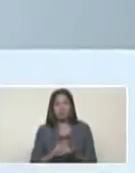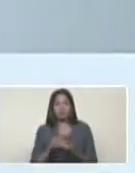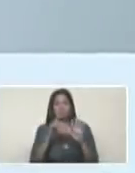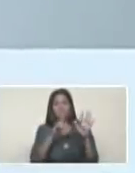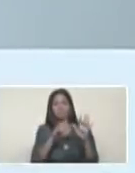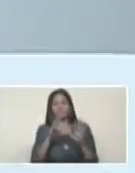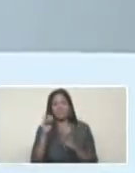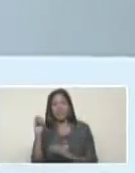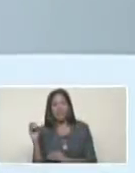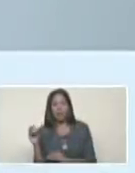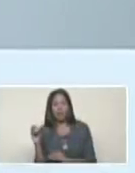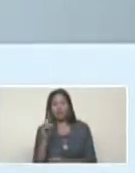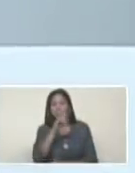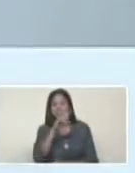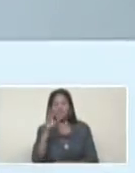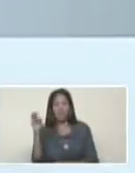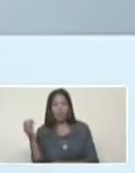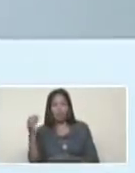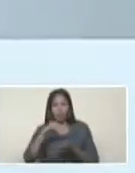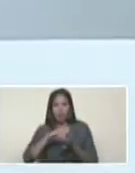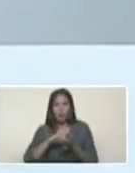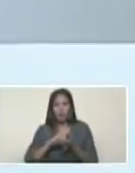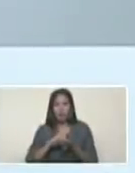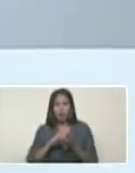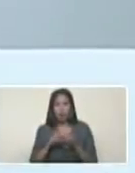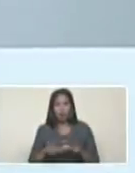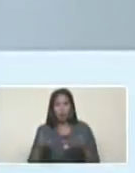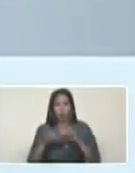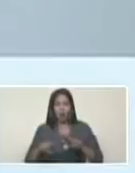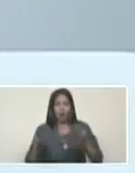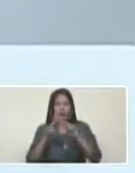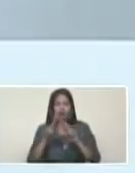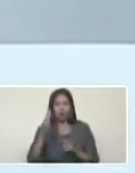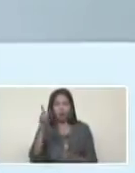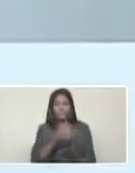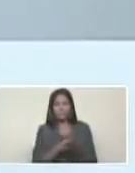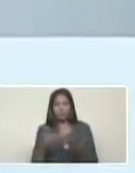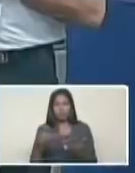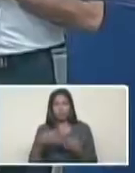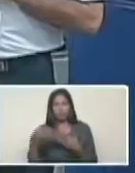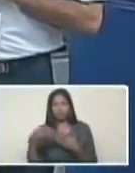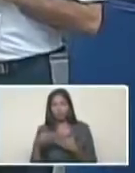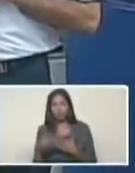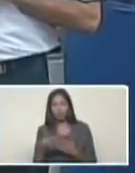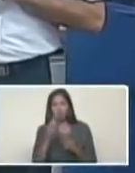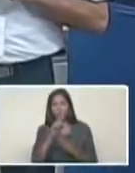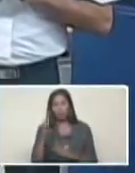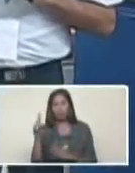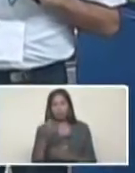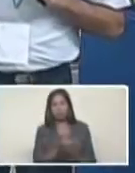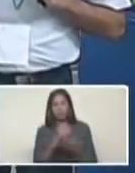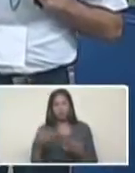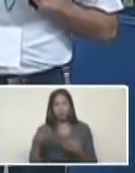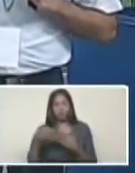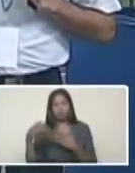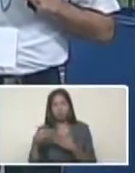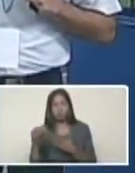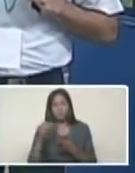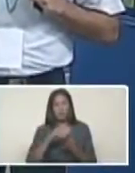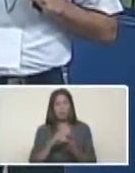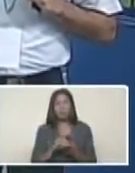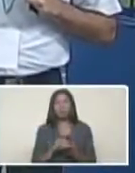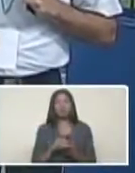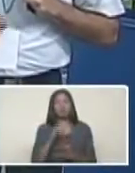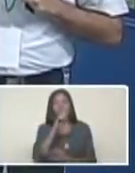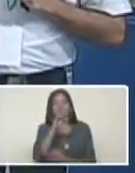en órbita costaría 1 millón de dólares. Es decir, 11 millones de dólares para poder tener los 100 nanosatélites